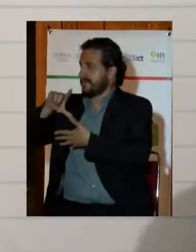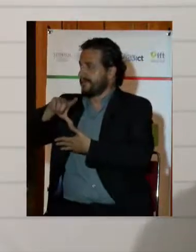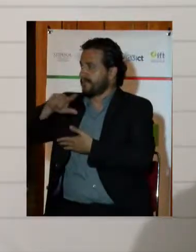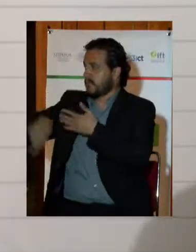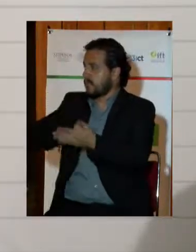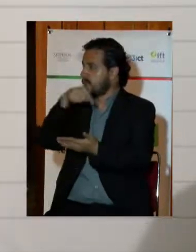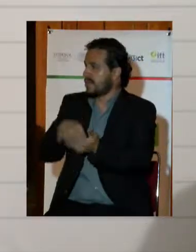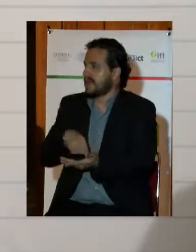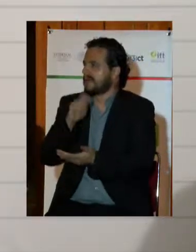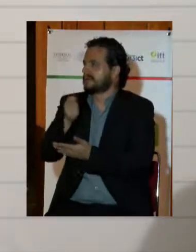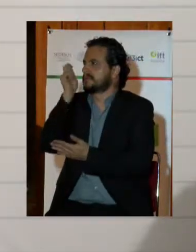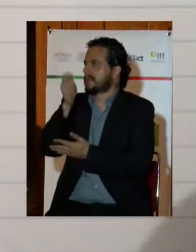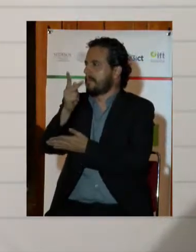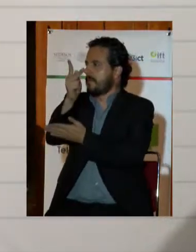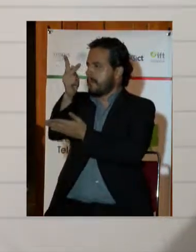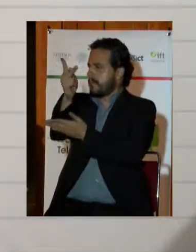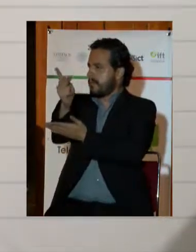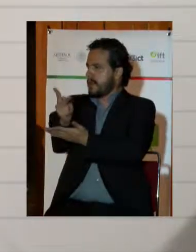llamado programa Poeta.